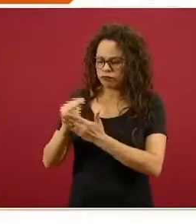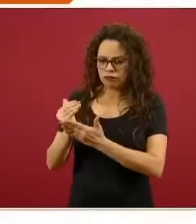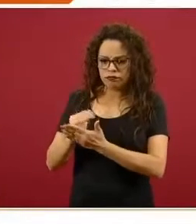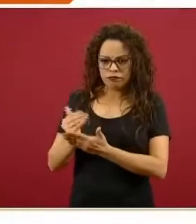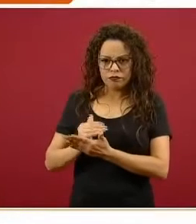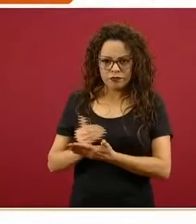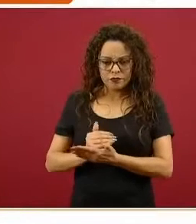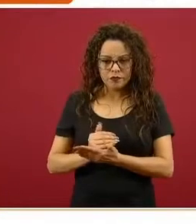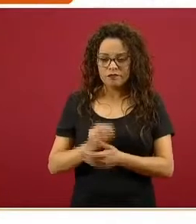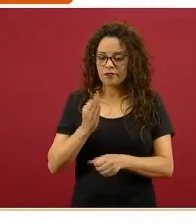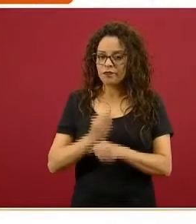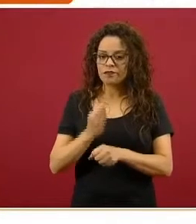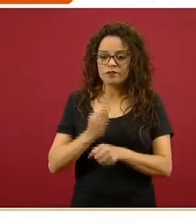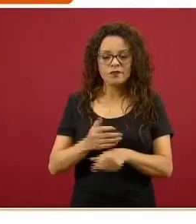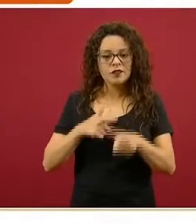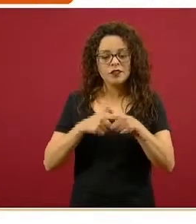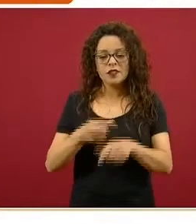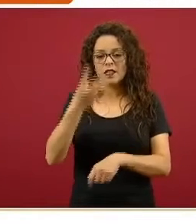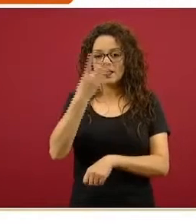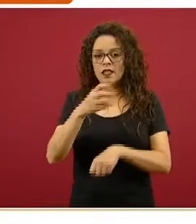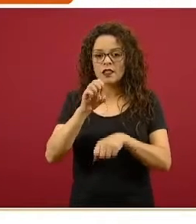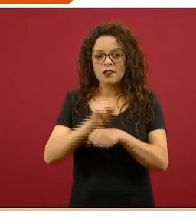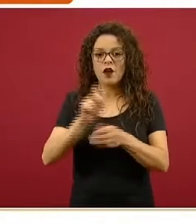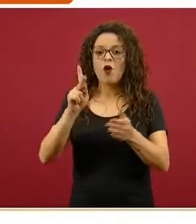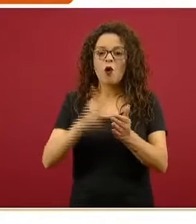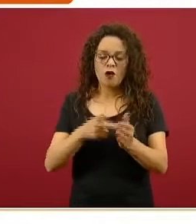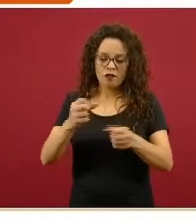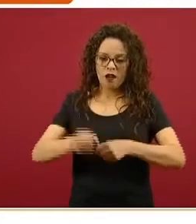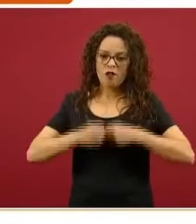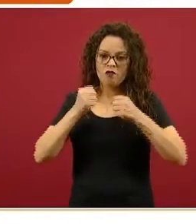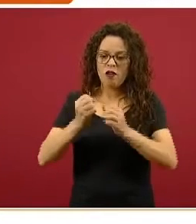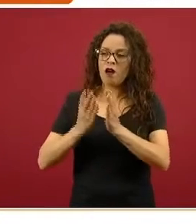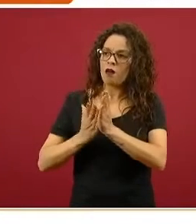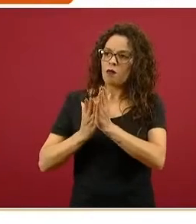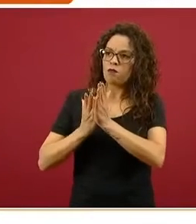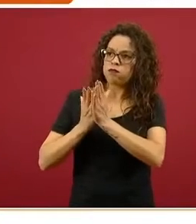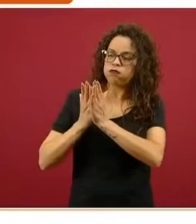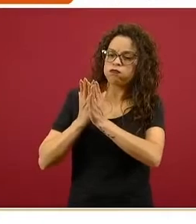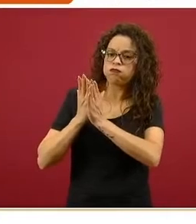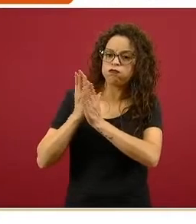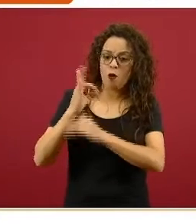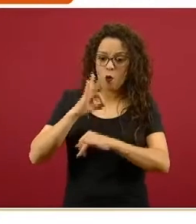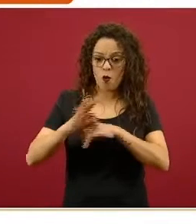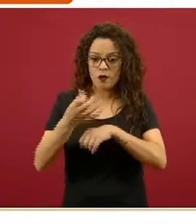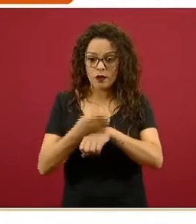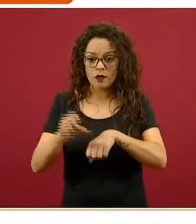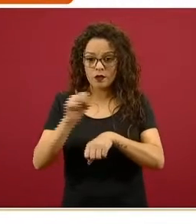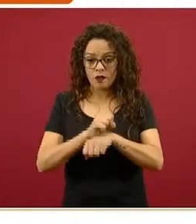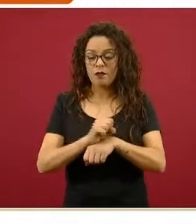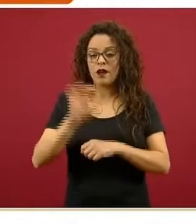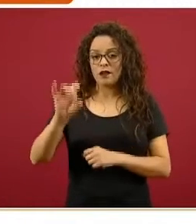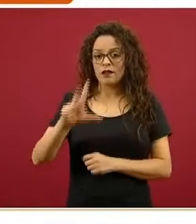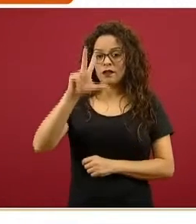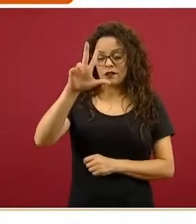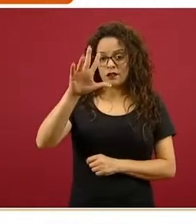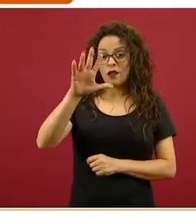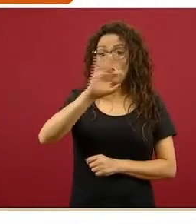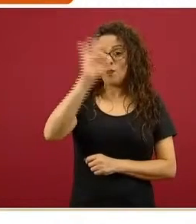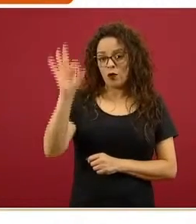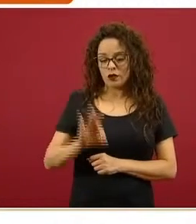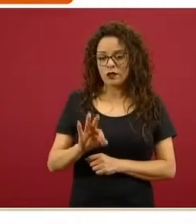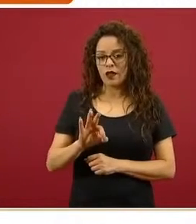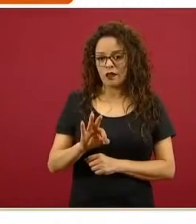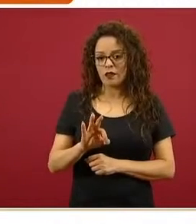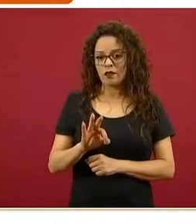manera importante, ahorita ya lleva 3 semanas en incremento, con un incremento en la última semana muy importante, de 35% en la estimación de